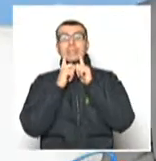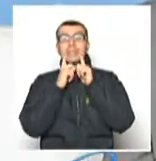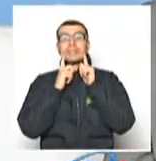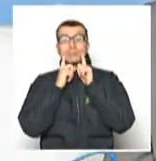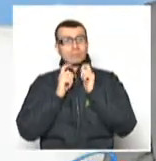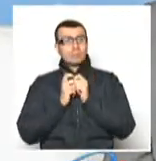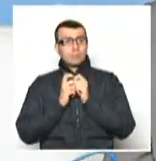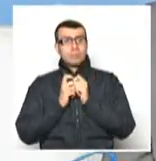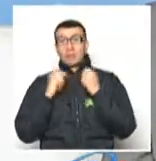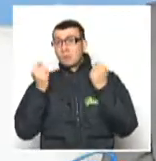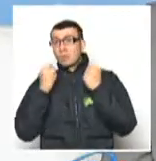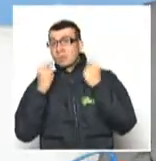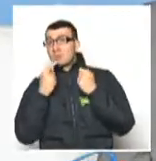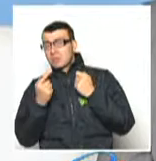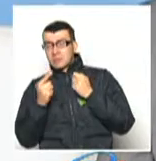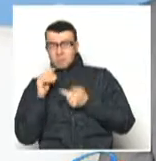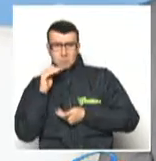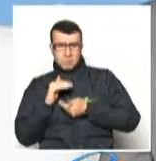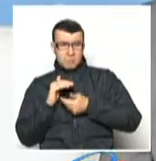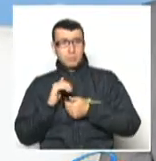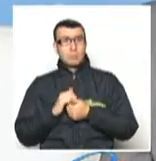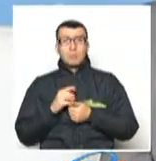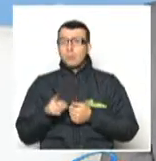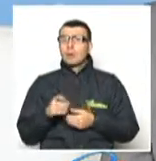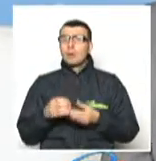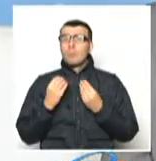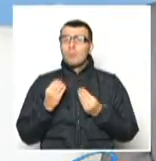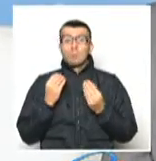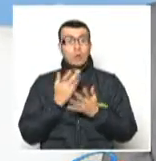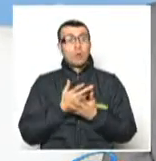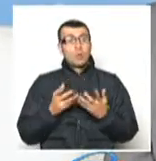que la publicidad puede decir en 30 segundos es mínimo, hay una cantidad de